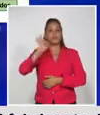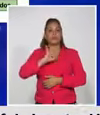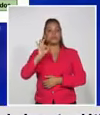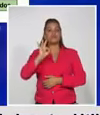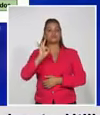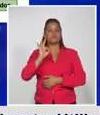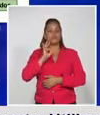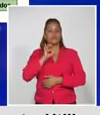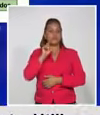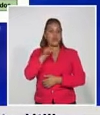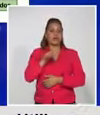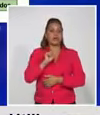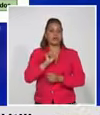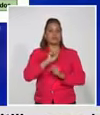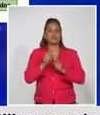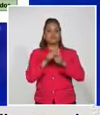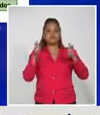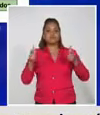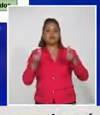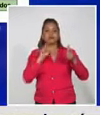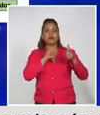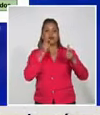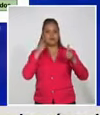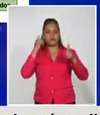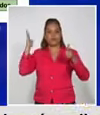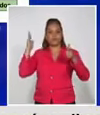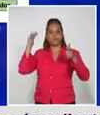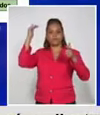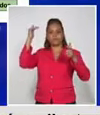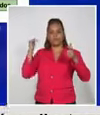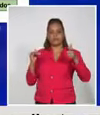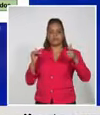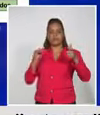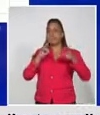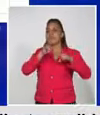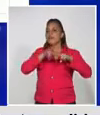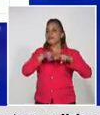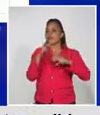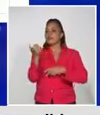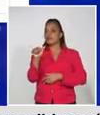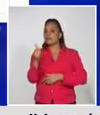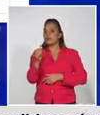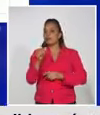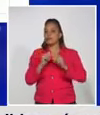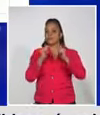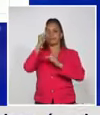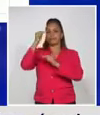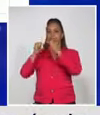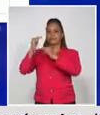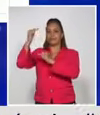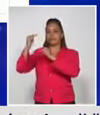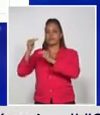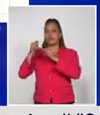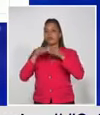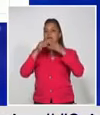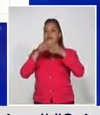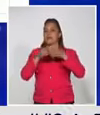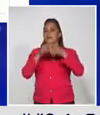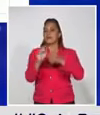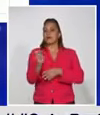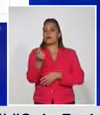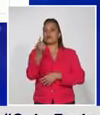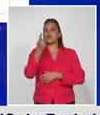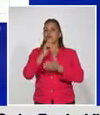de Cuba, pues ahí lo tienen. La Habana con 10, Granma con 1 y Matanzas